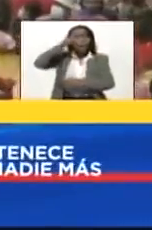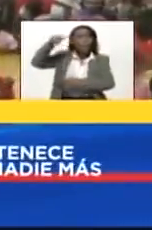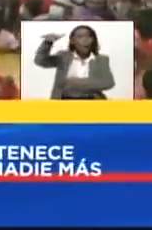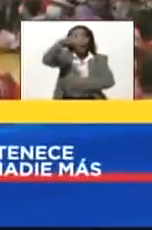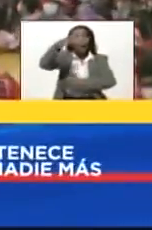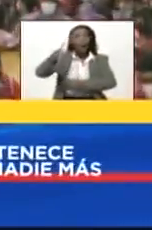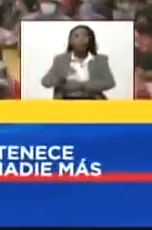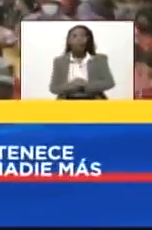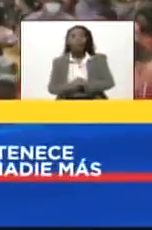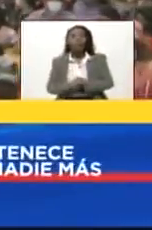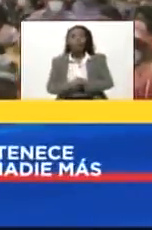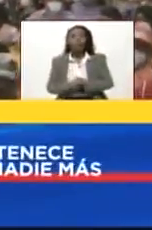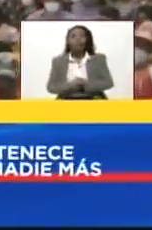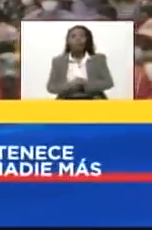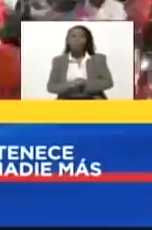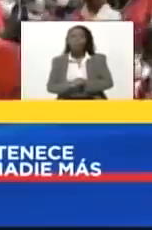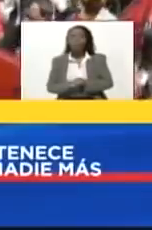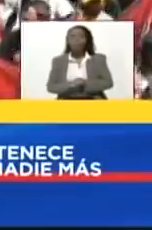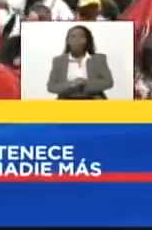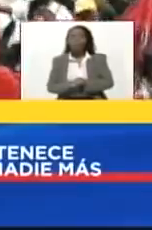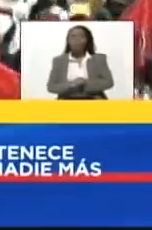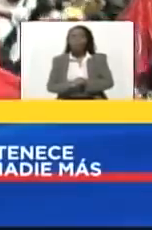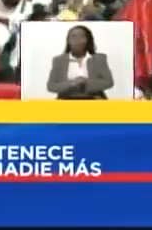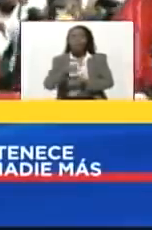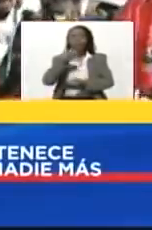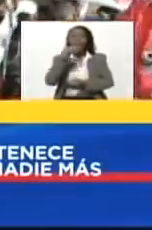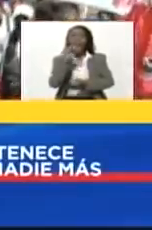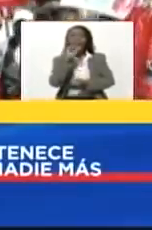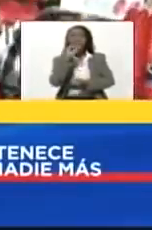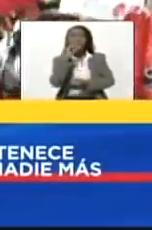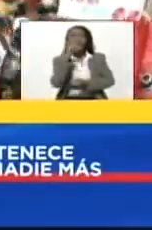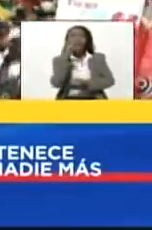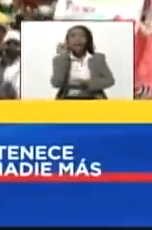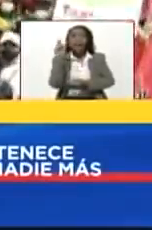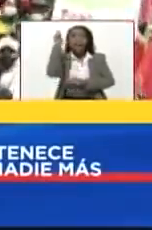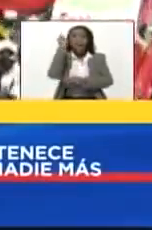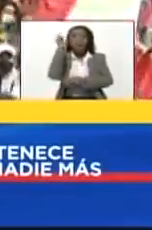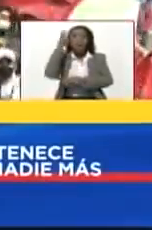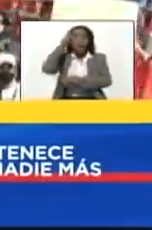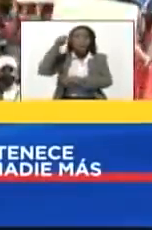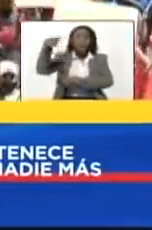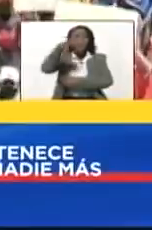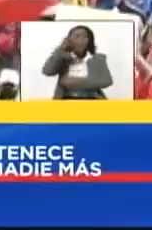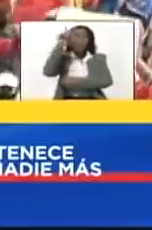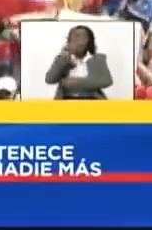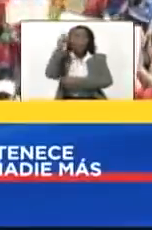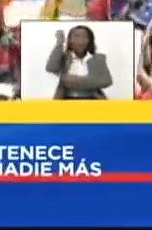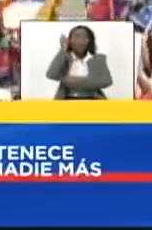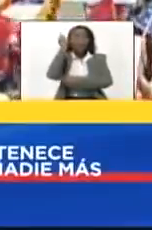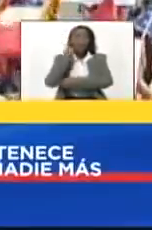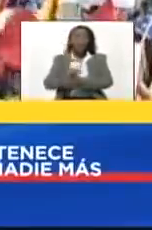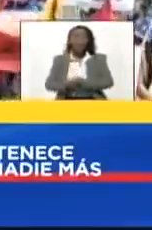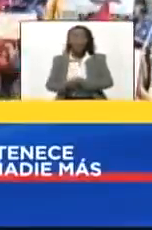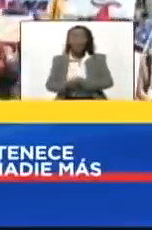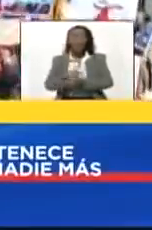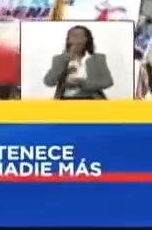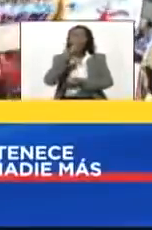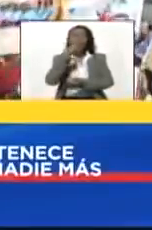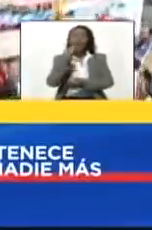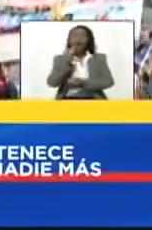pueblo, a Anicia Maldonado, diputada del pueblo, a